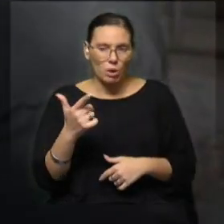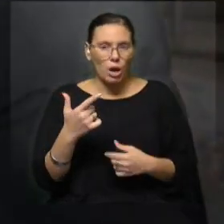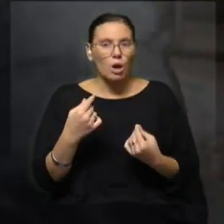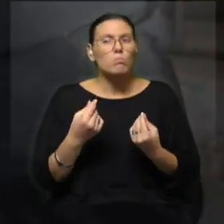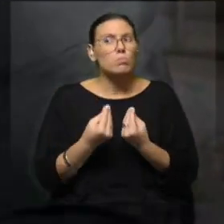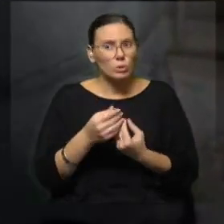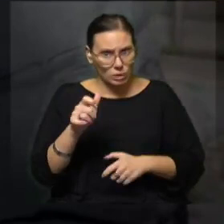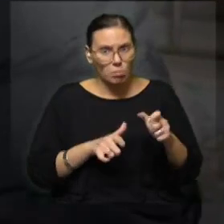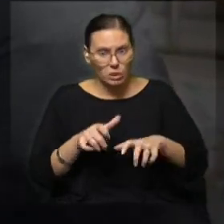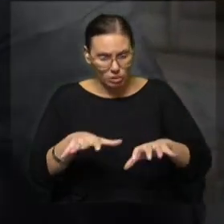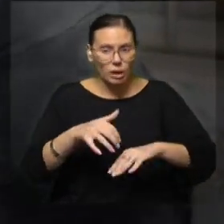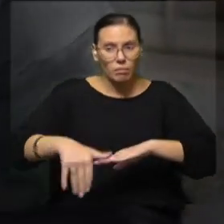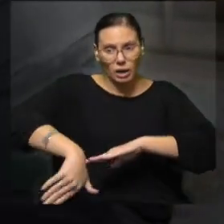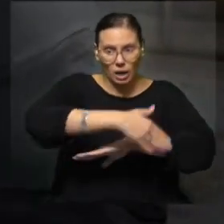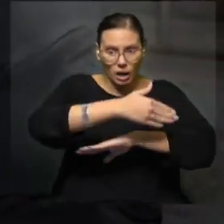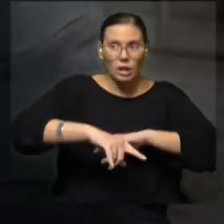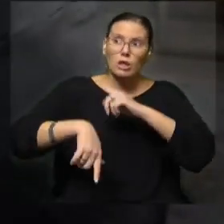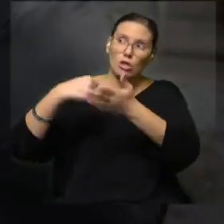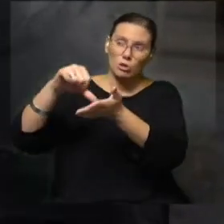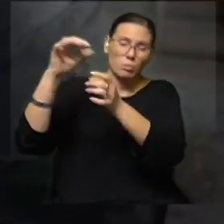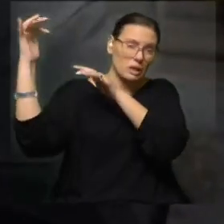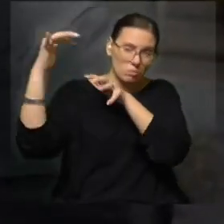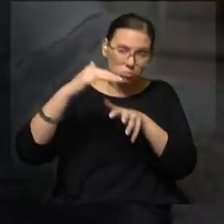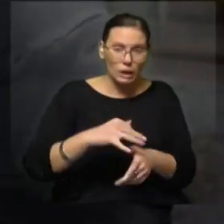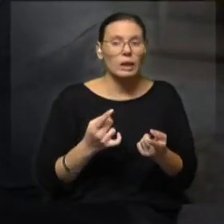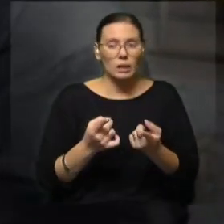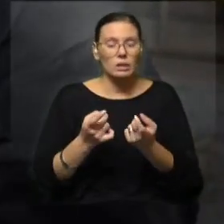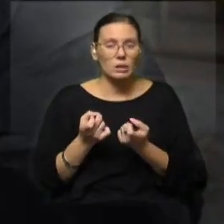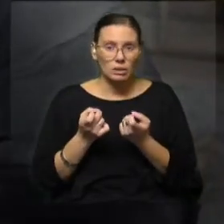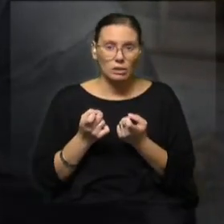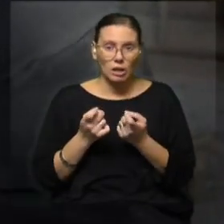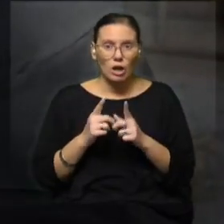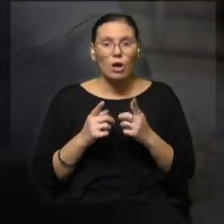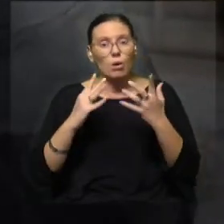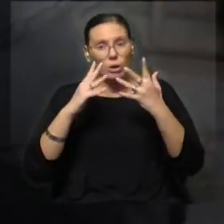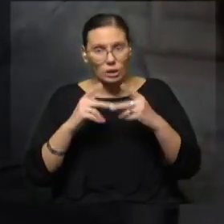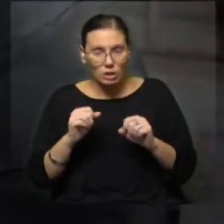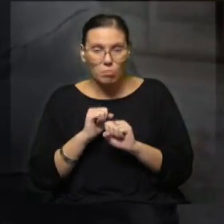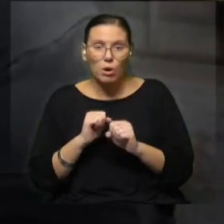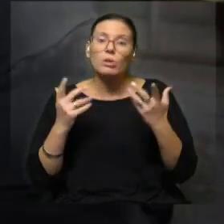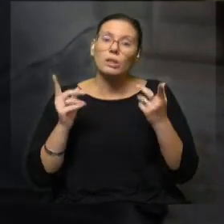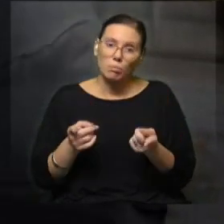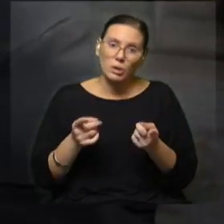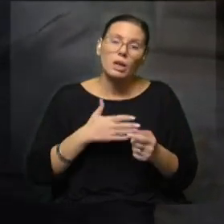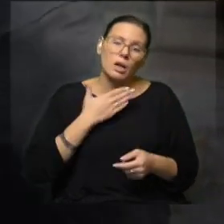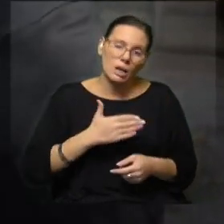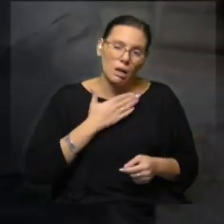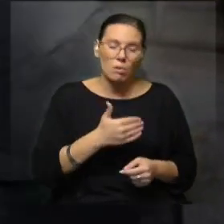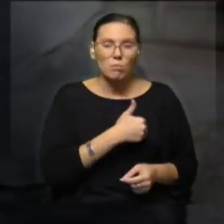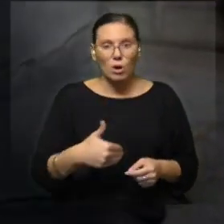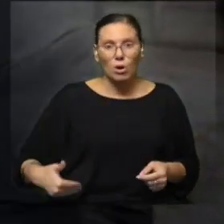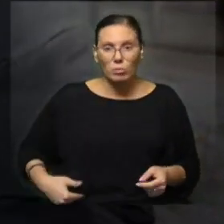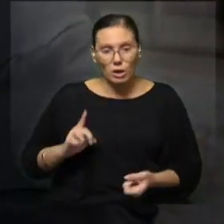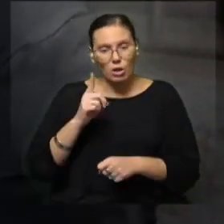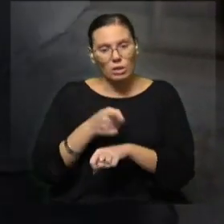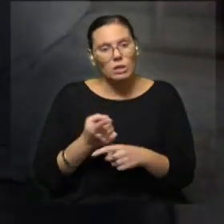de gente en situación de calle, migrantes y demás, que necesitan que nos organicemos, y por eso también le reclamamos al gobierno que tome las